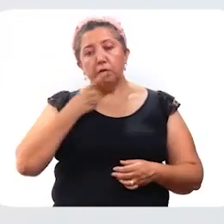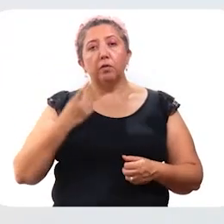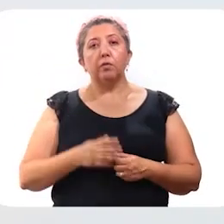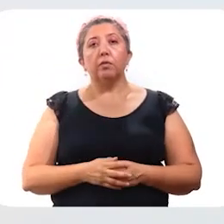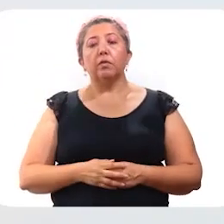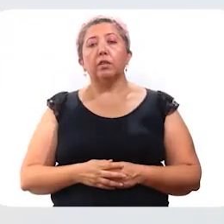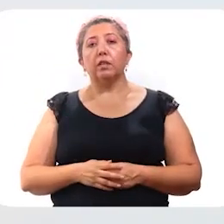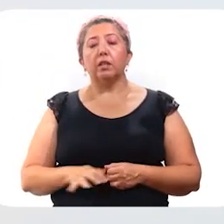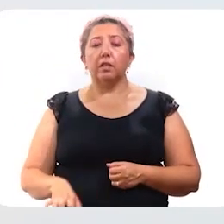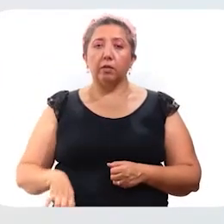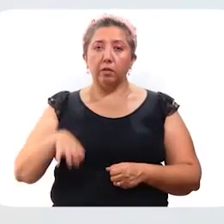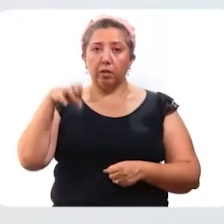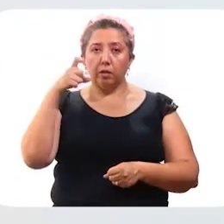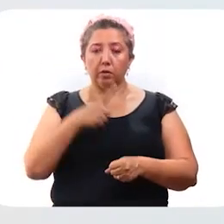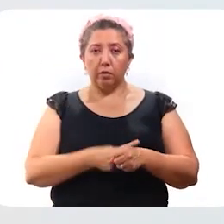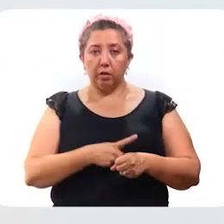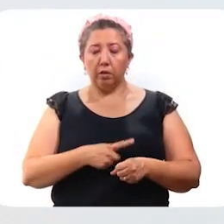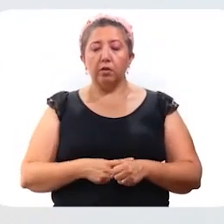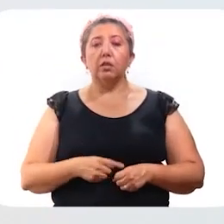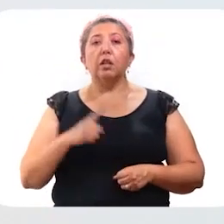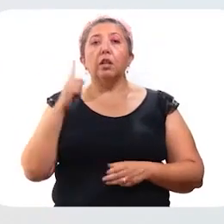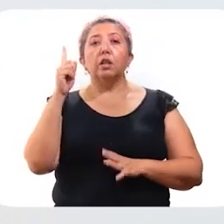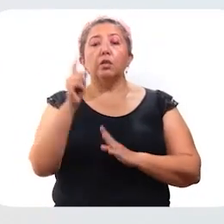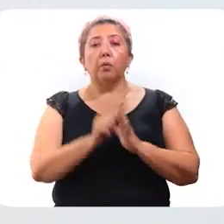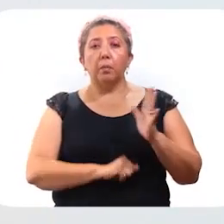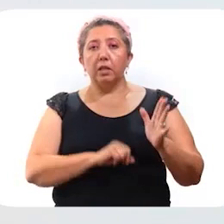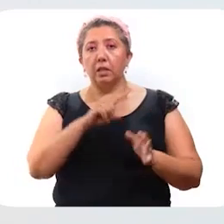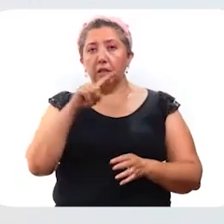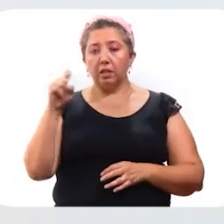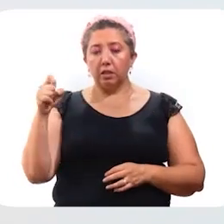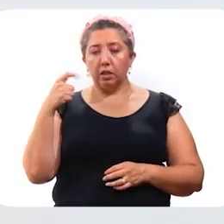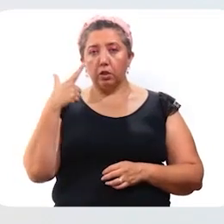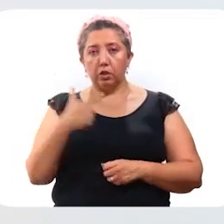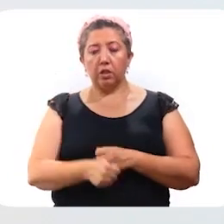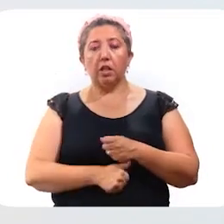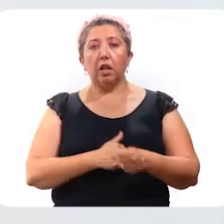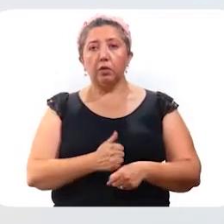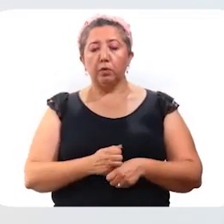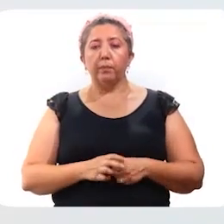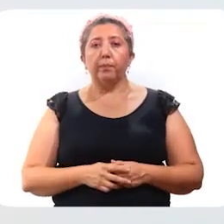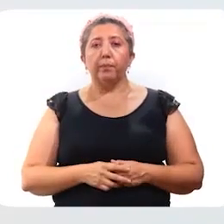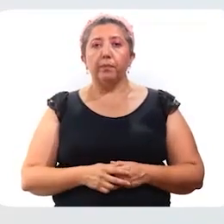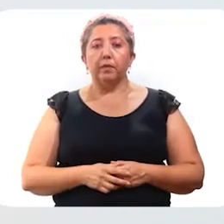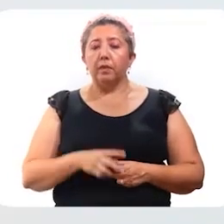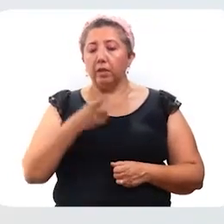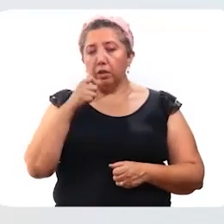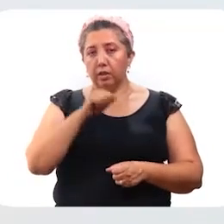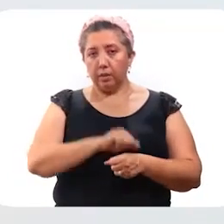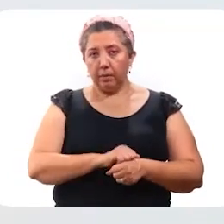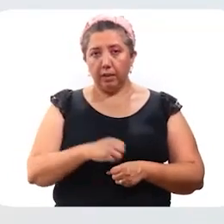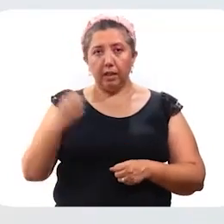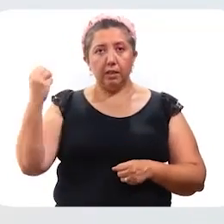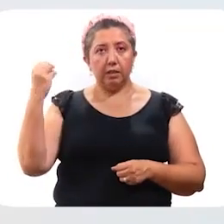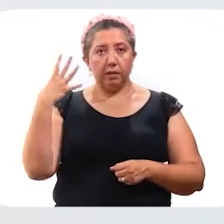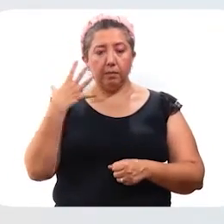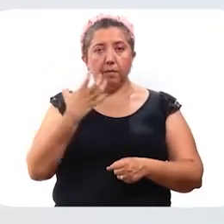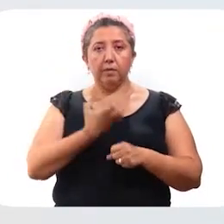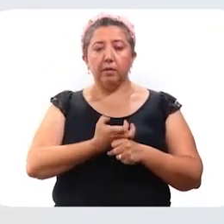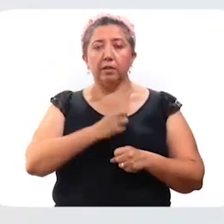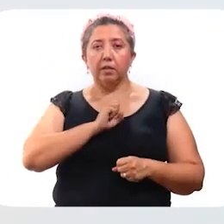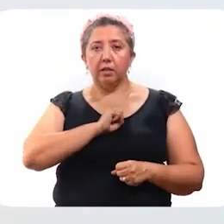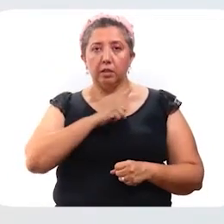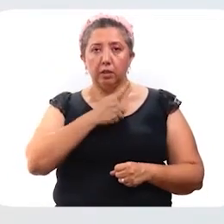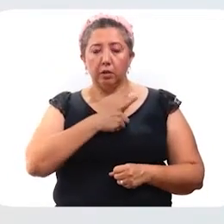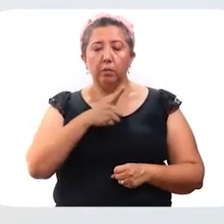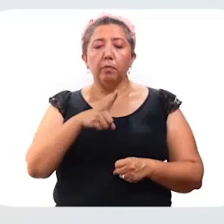de diagnóstico. El rango de edad de los casos es de 1 mes a 107 años. Los indicadores semanales del